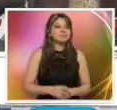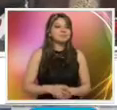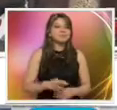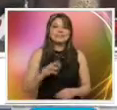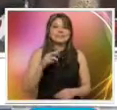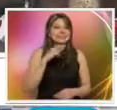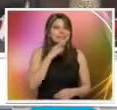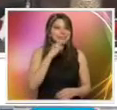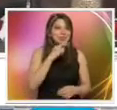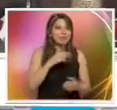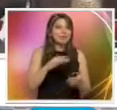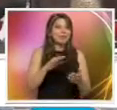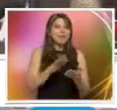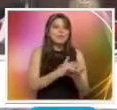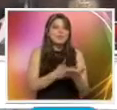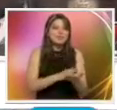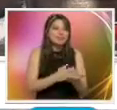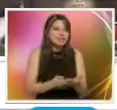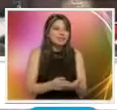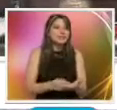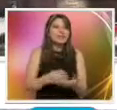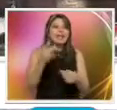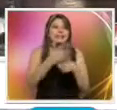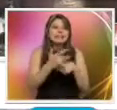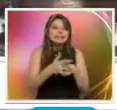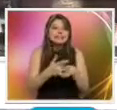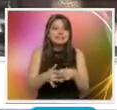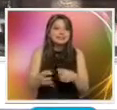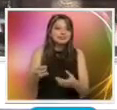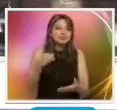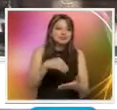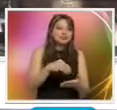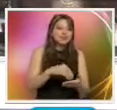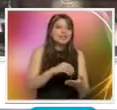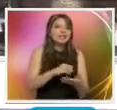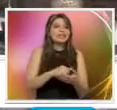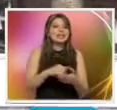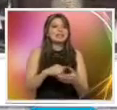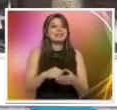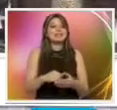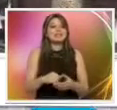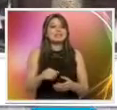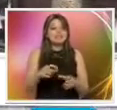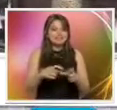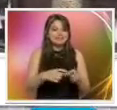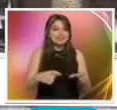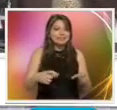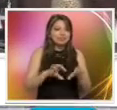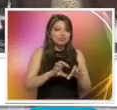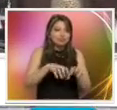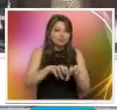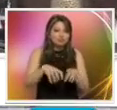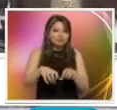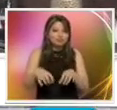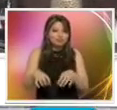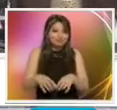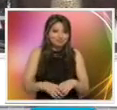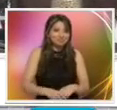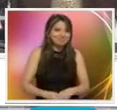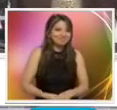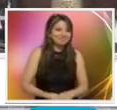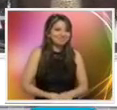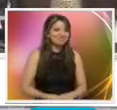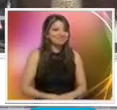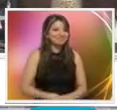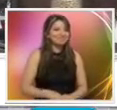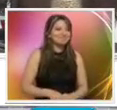ahí se pibil, ve. un poco de queso y los metemos a freír, ¿vale? Y Perfecto. ya estamos a punto de disfrutar de nuestra chimichanga. ¡Qué